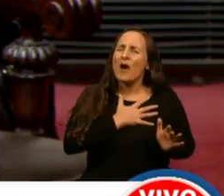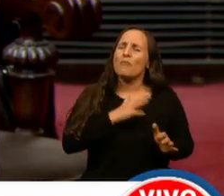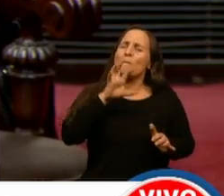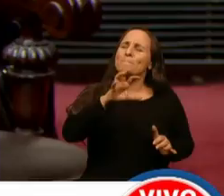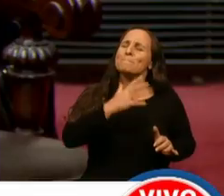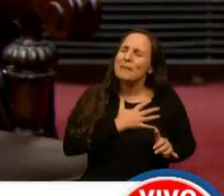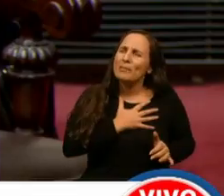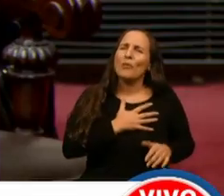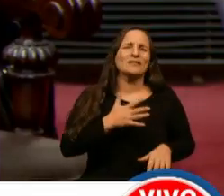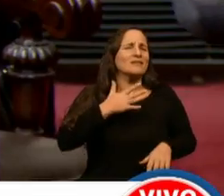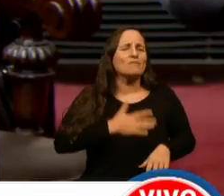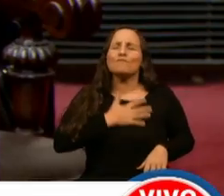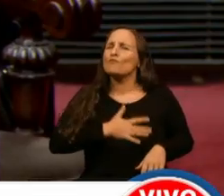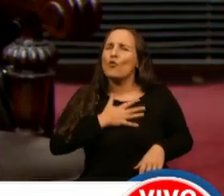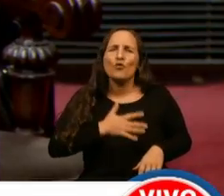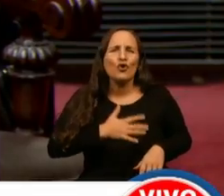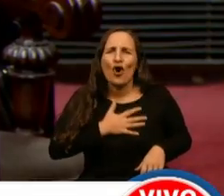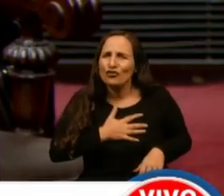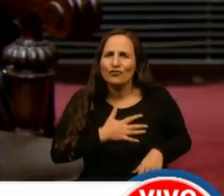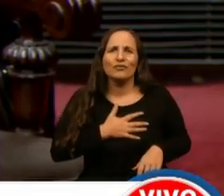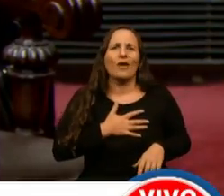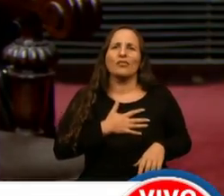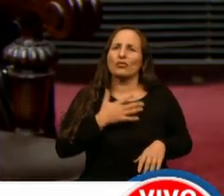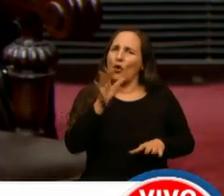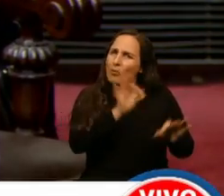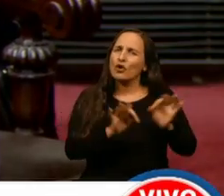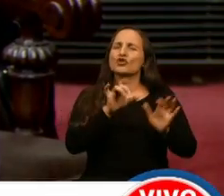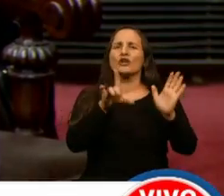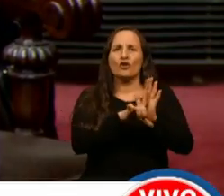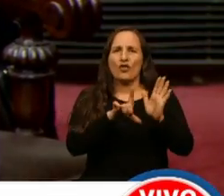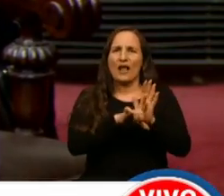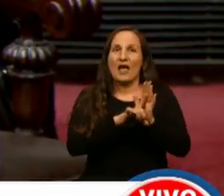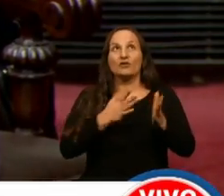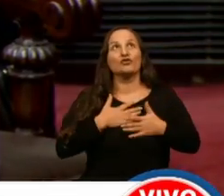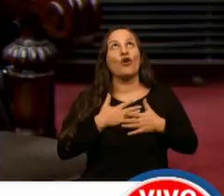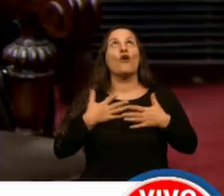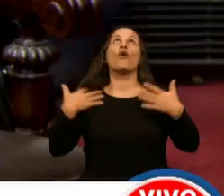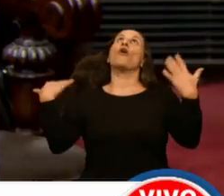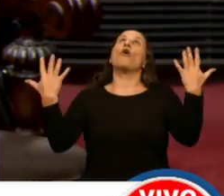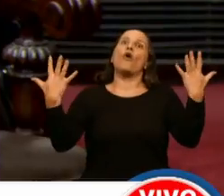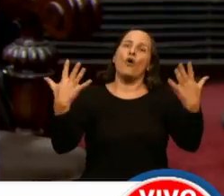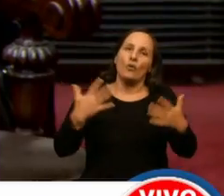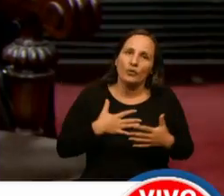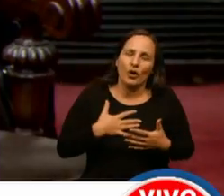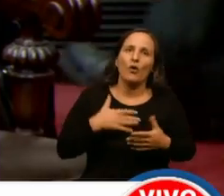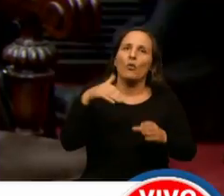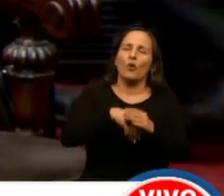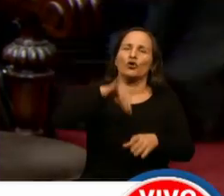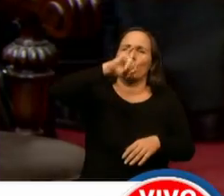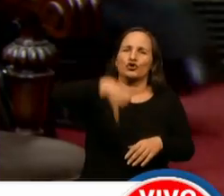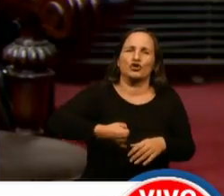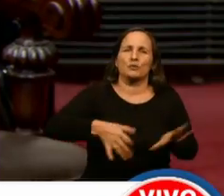provincia está muy contento con este proyecto y yo por supuesto que anticipo mi voto positivo